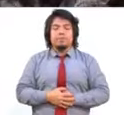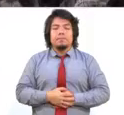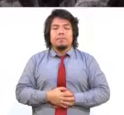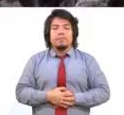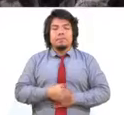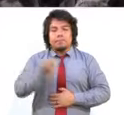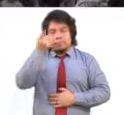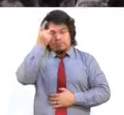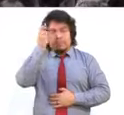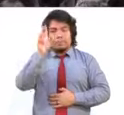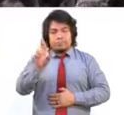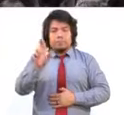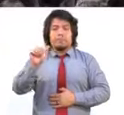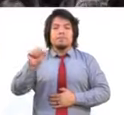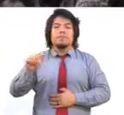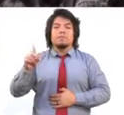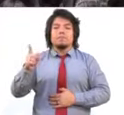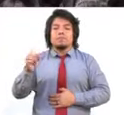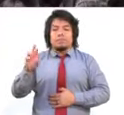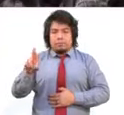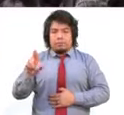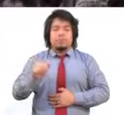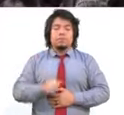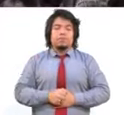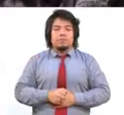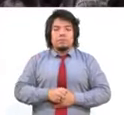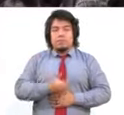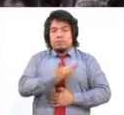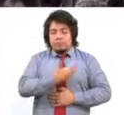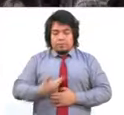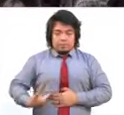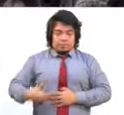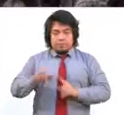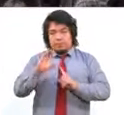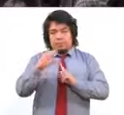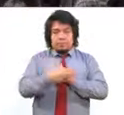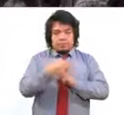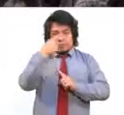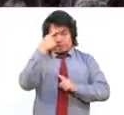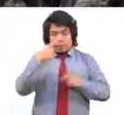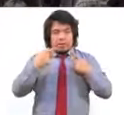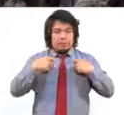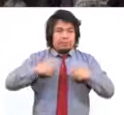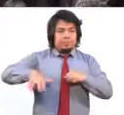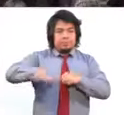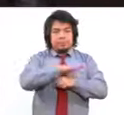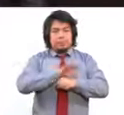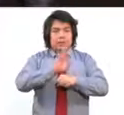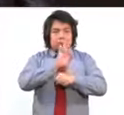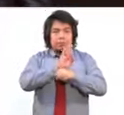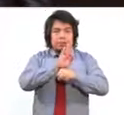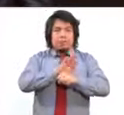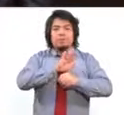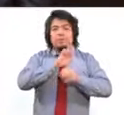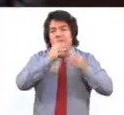El doctor Salvador Guerrero Chiprés, presidente del Consejo Ciudadano para la Seguridad y Justicia de la Ciudad de